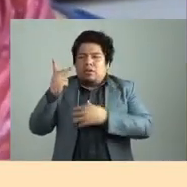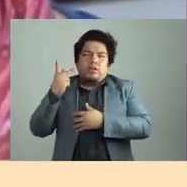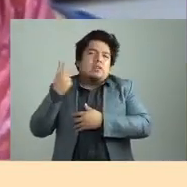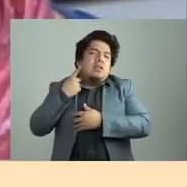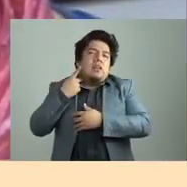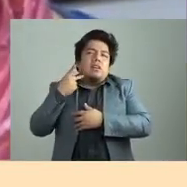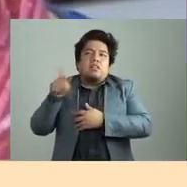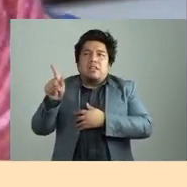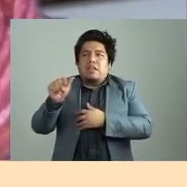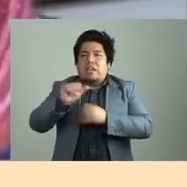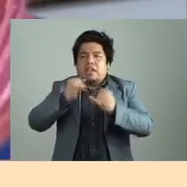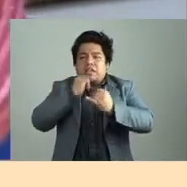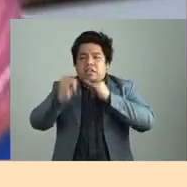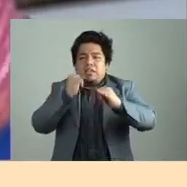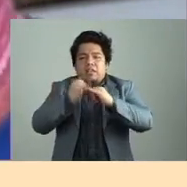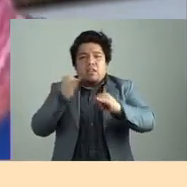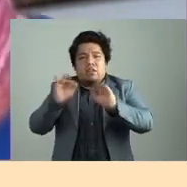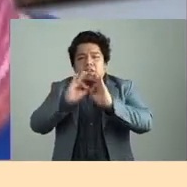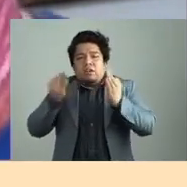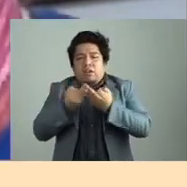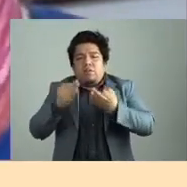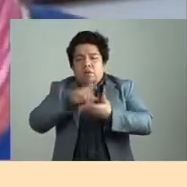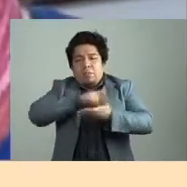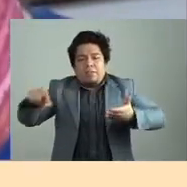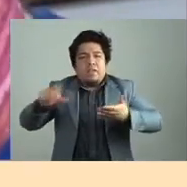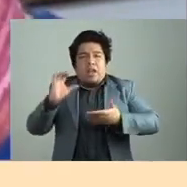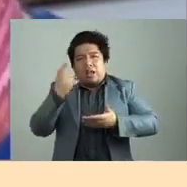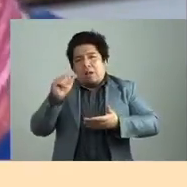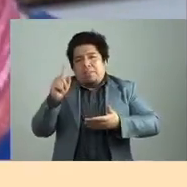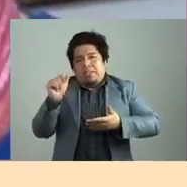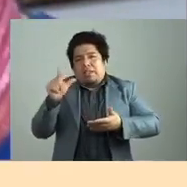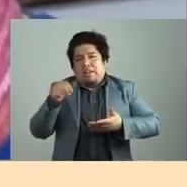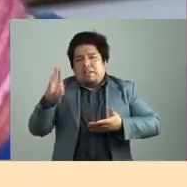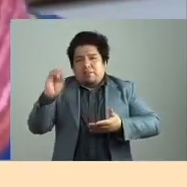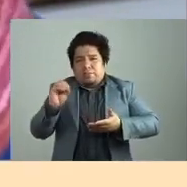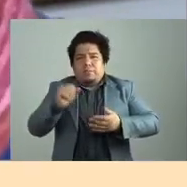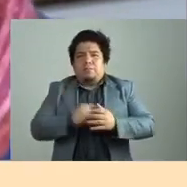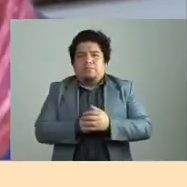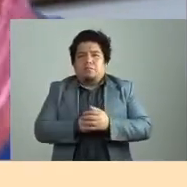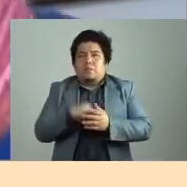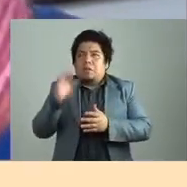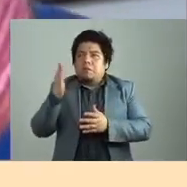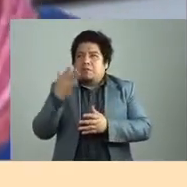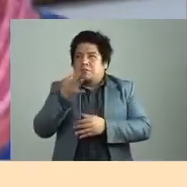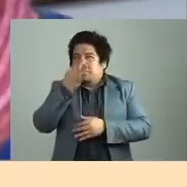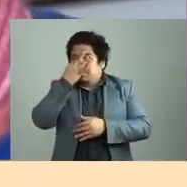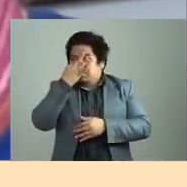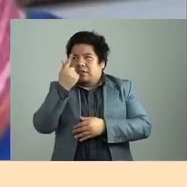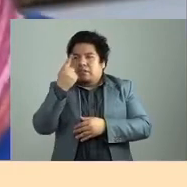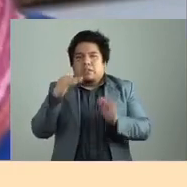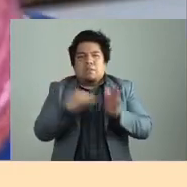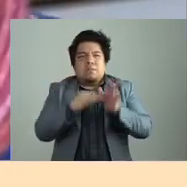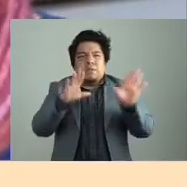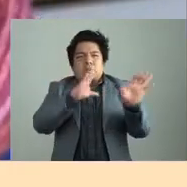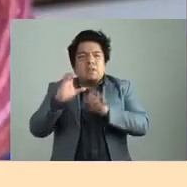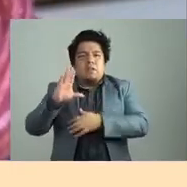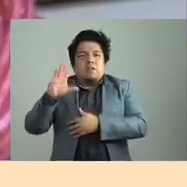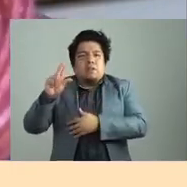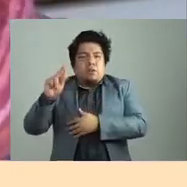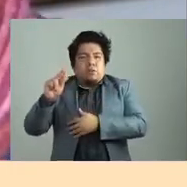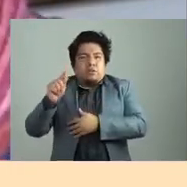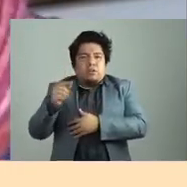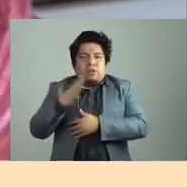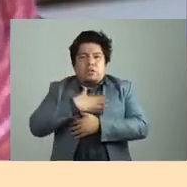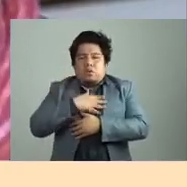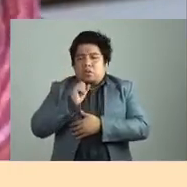internacional entonces ya a la fin de los años 80 bueno yo capensis también